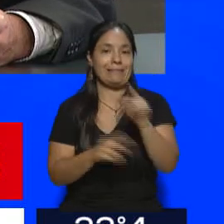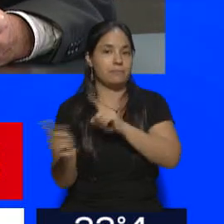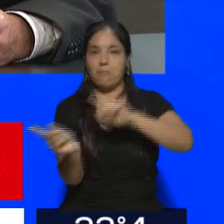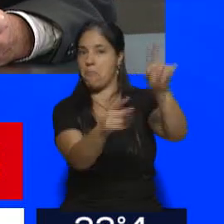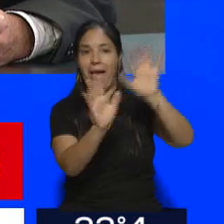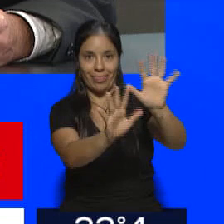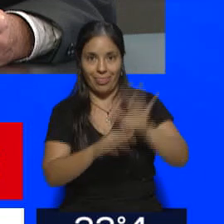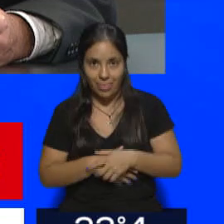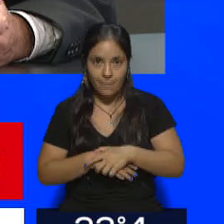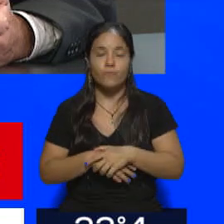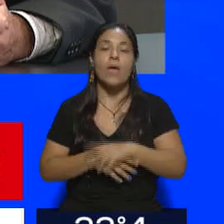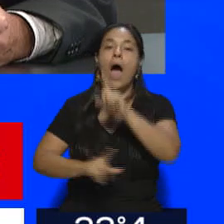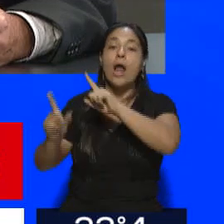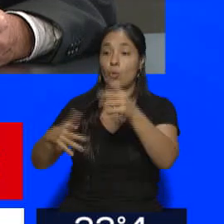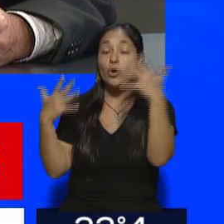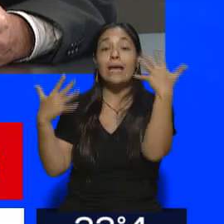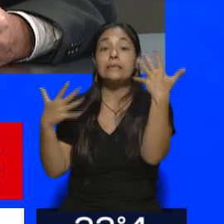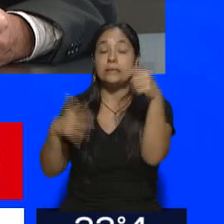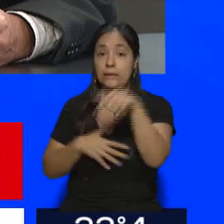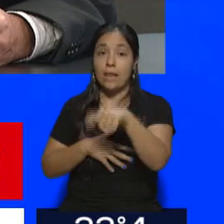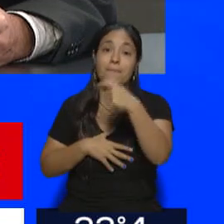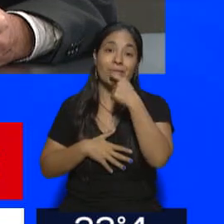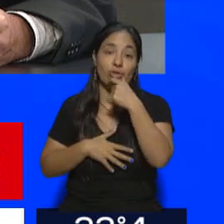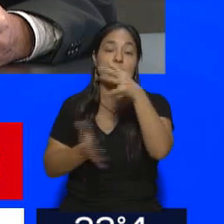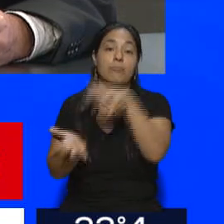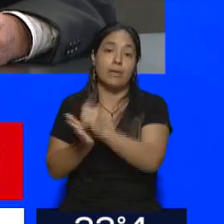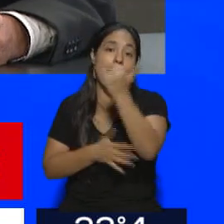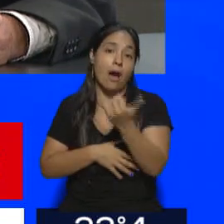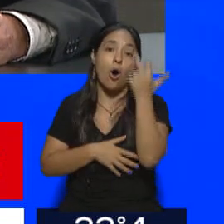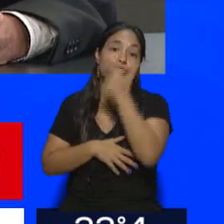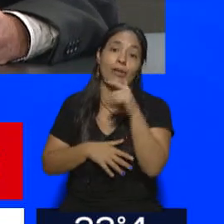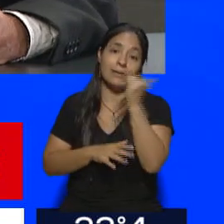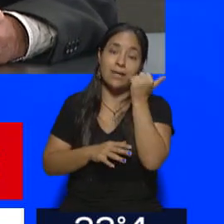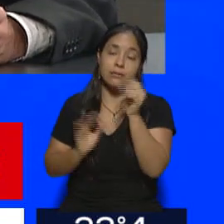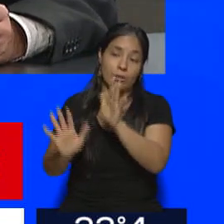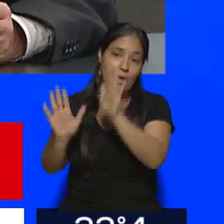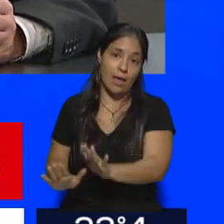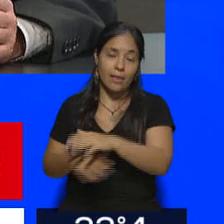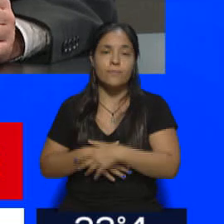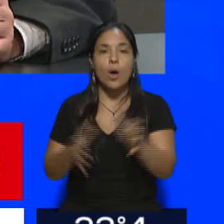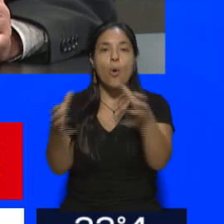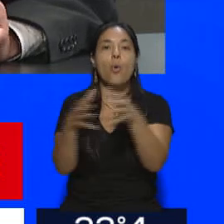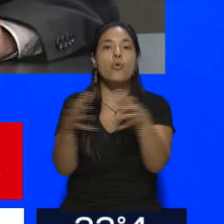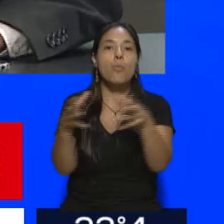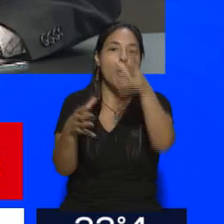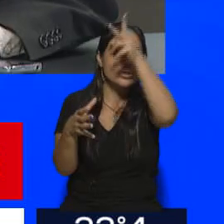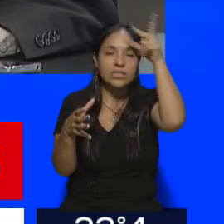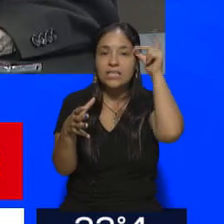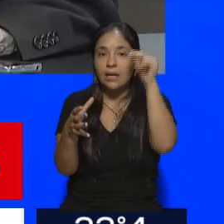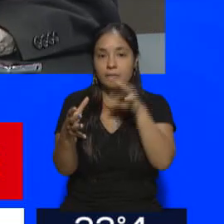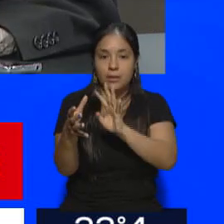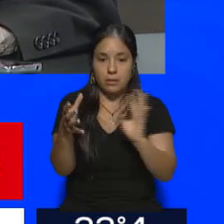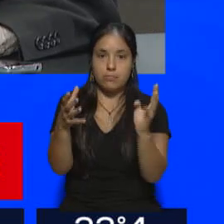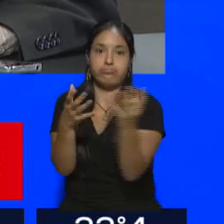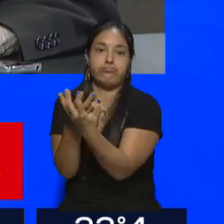tienen días de alojamiento aquí en Mendoza, esos se quedarán en la ciudad, pero el grueso de la barra de Colo Colo va a ser encapsulada